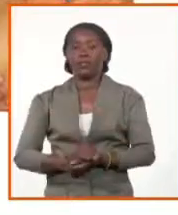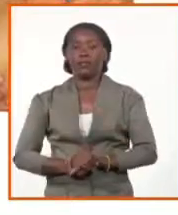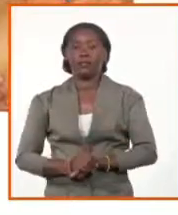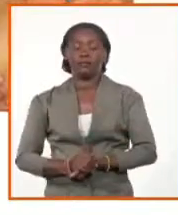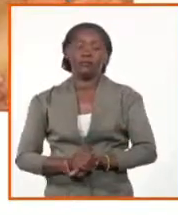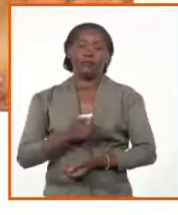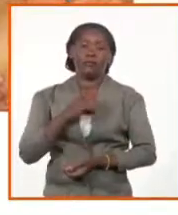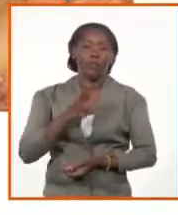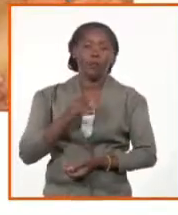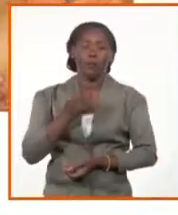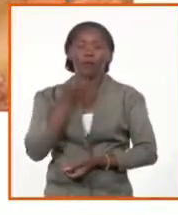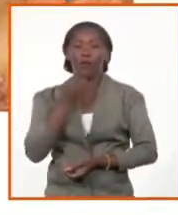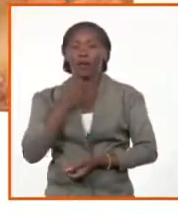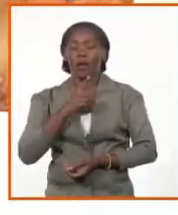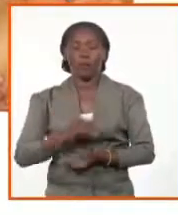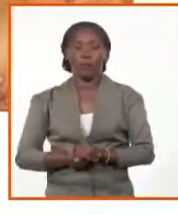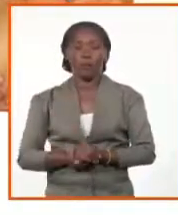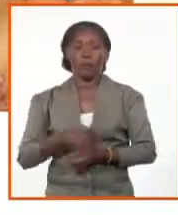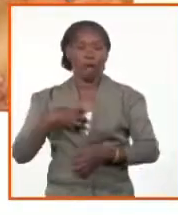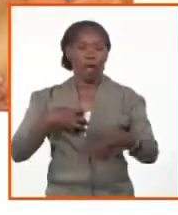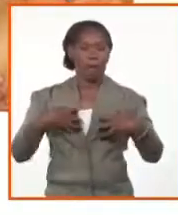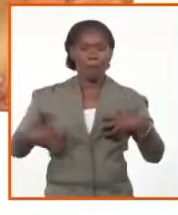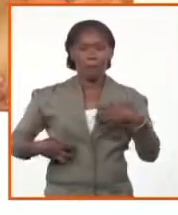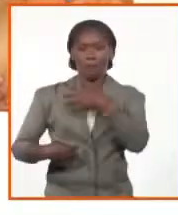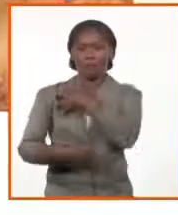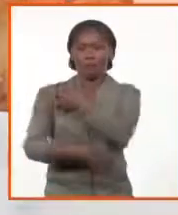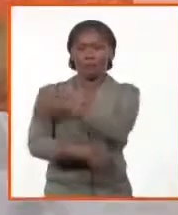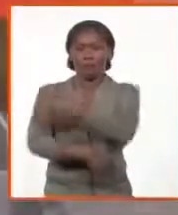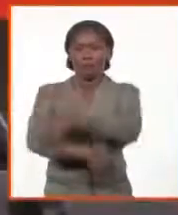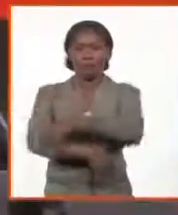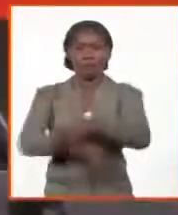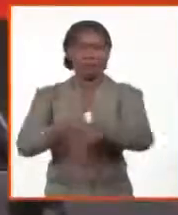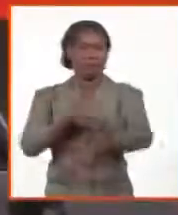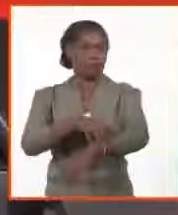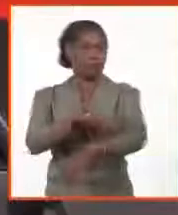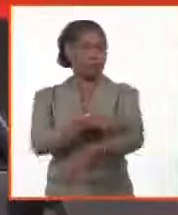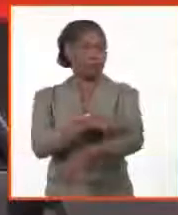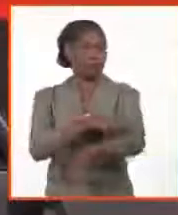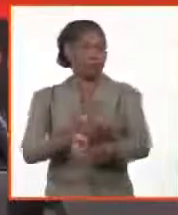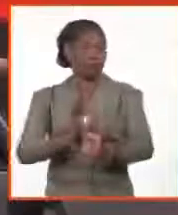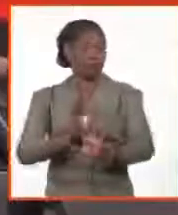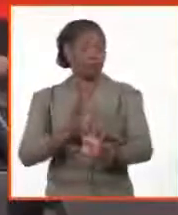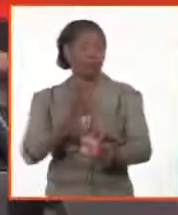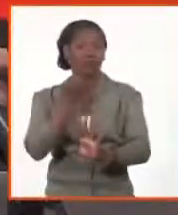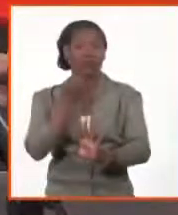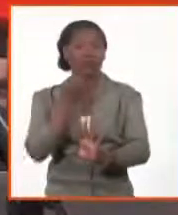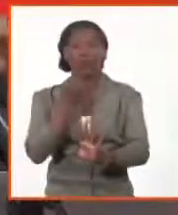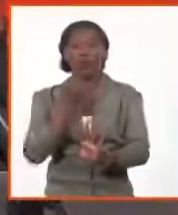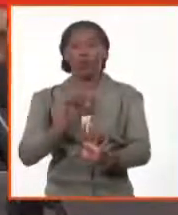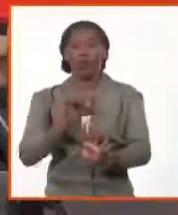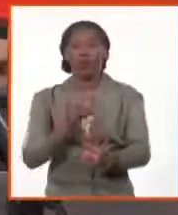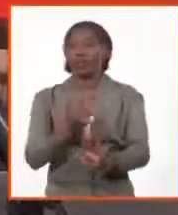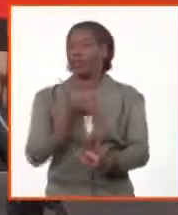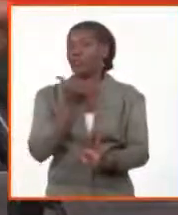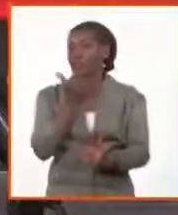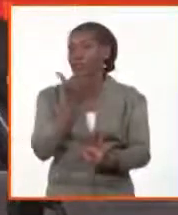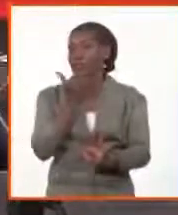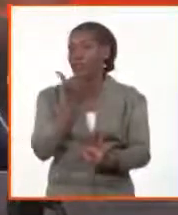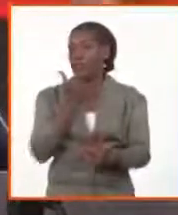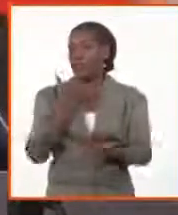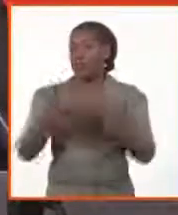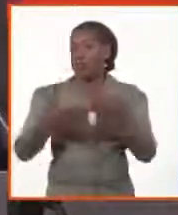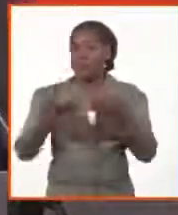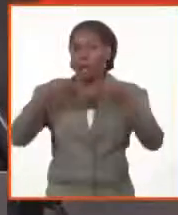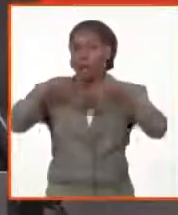se puede no tener ictericia pueden obtener 5 de afecto pero la afectación hepática está presente